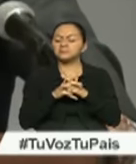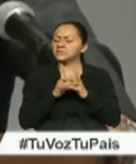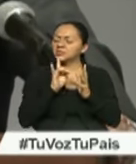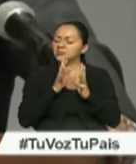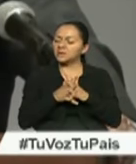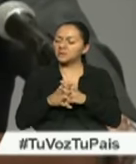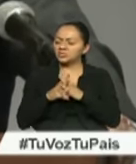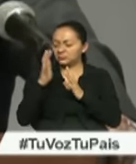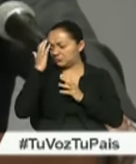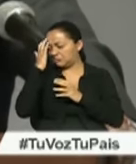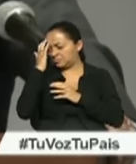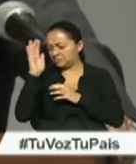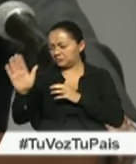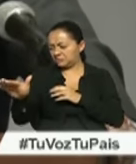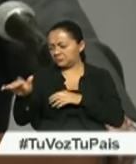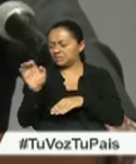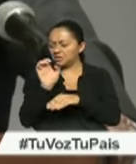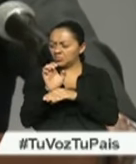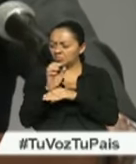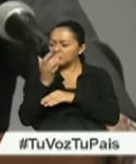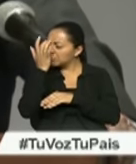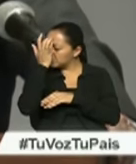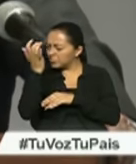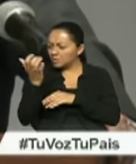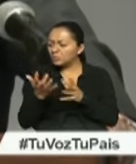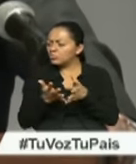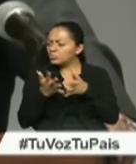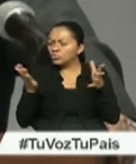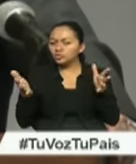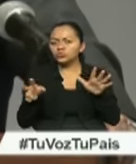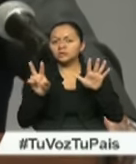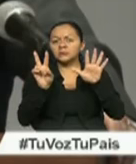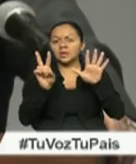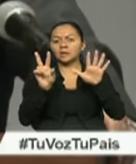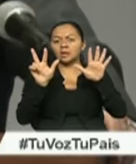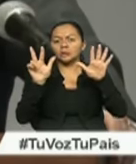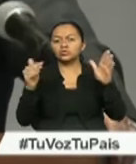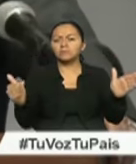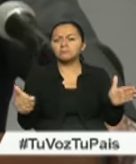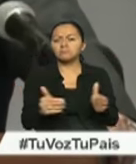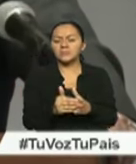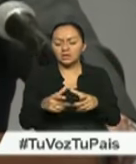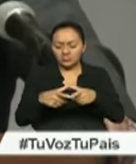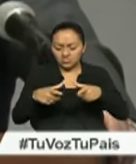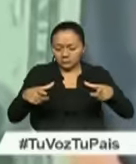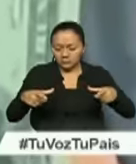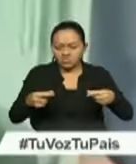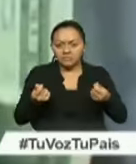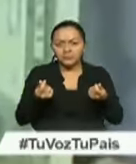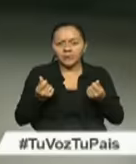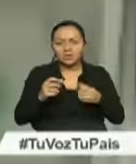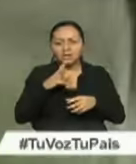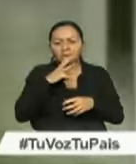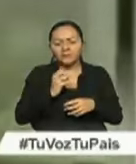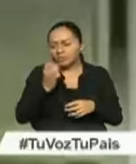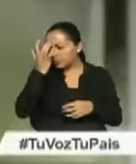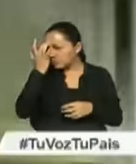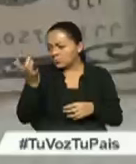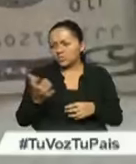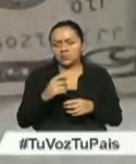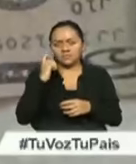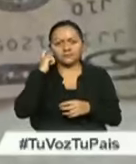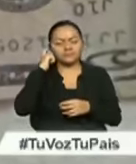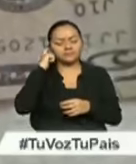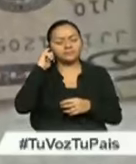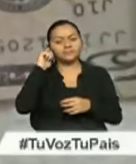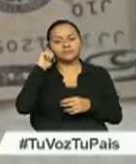hemos enviado casi 78 mil billetes en ese estado. Hasta el 15 de octubre,